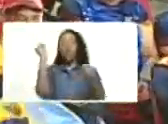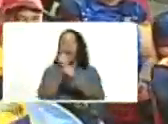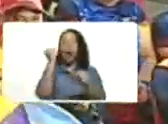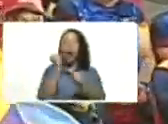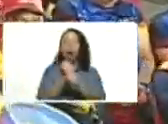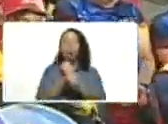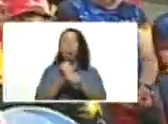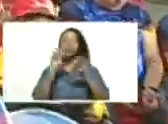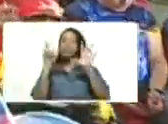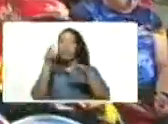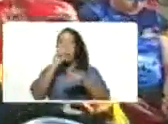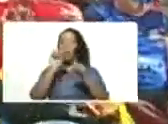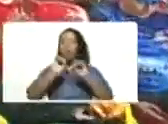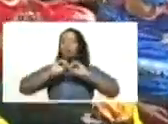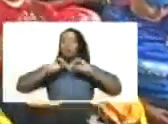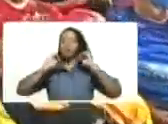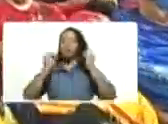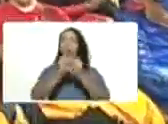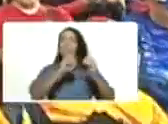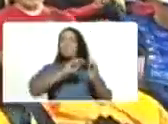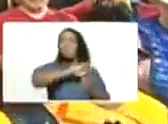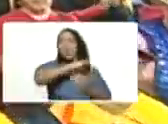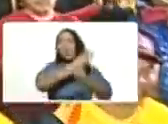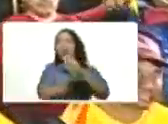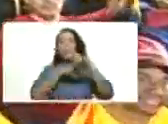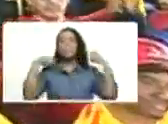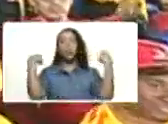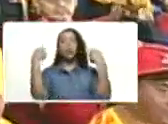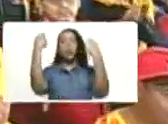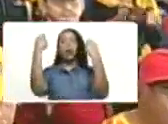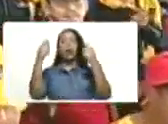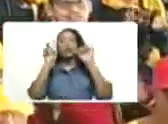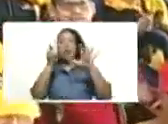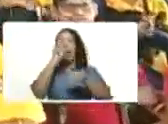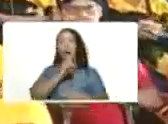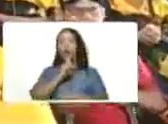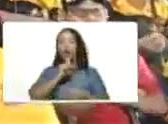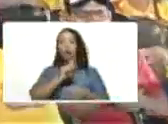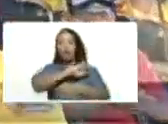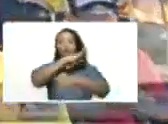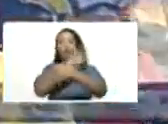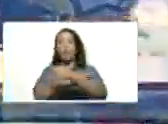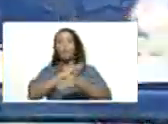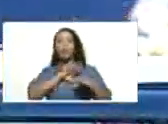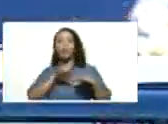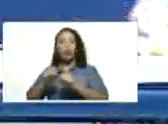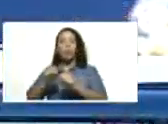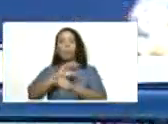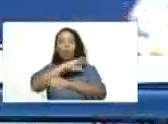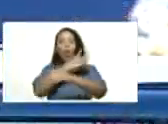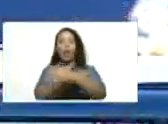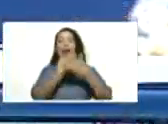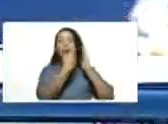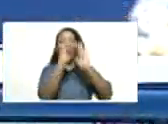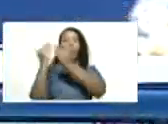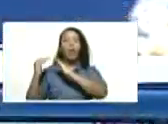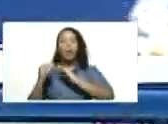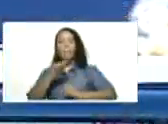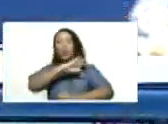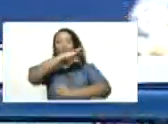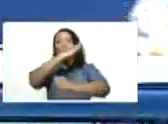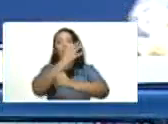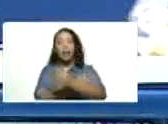7 años de organización del poder popular. 7 años de empoderamiento del poder comunal, del poder